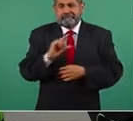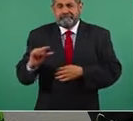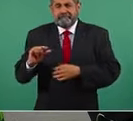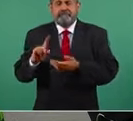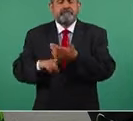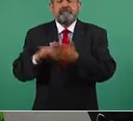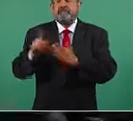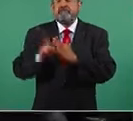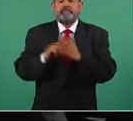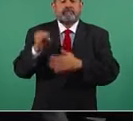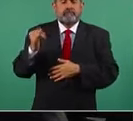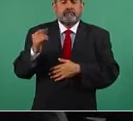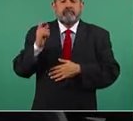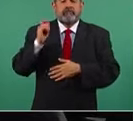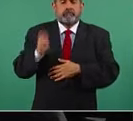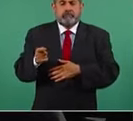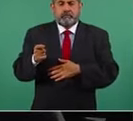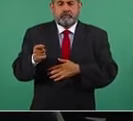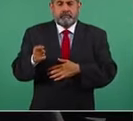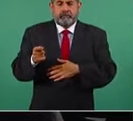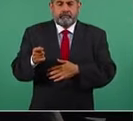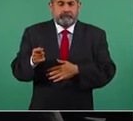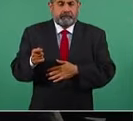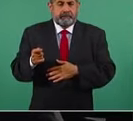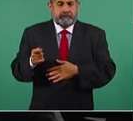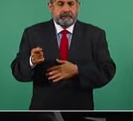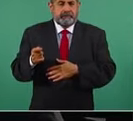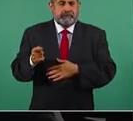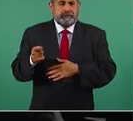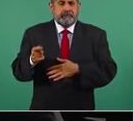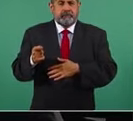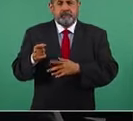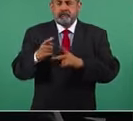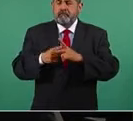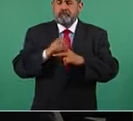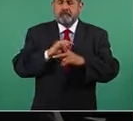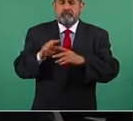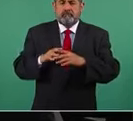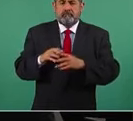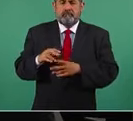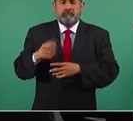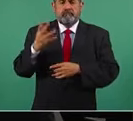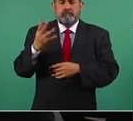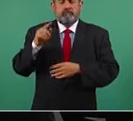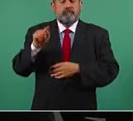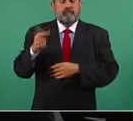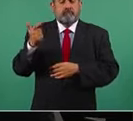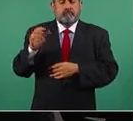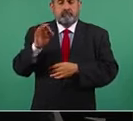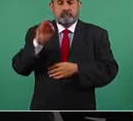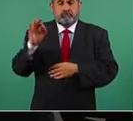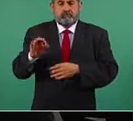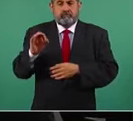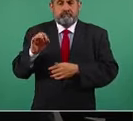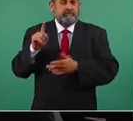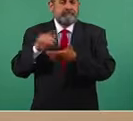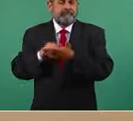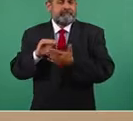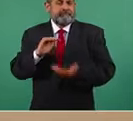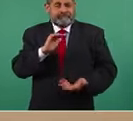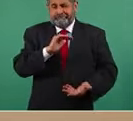de junio se tuvo un una promedio de 4.7 miles de